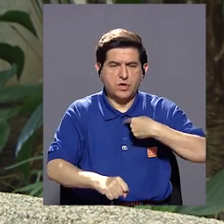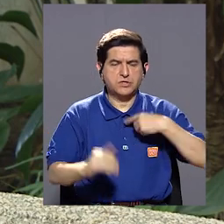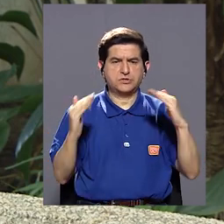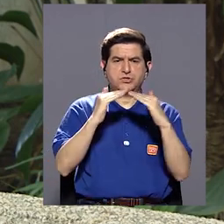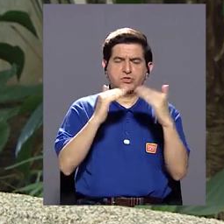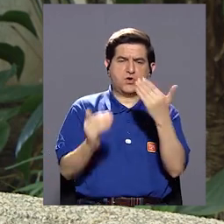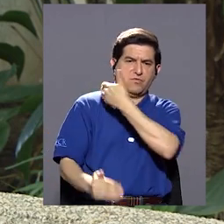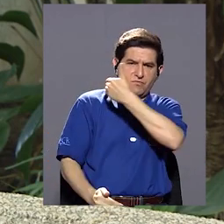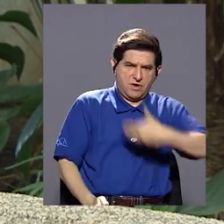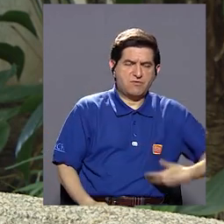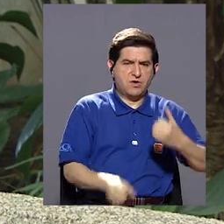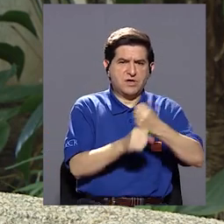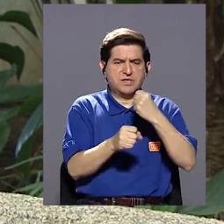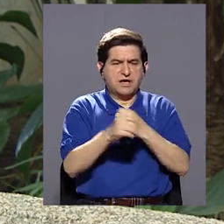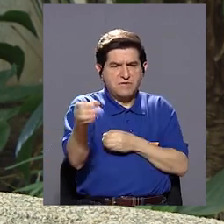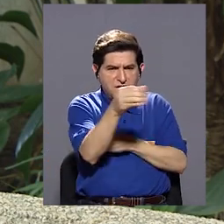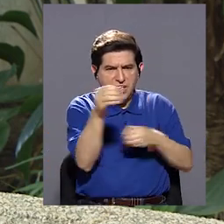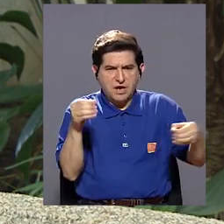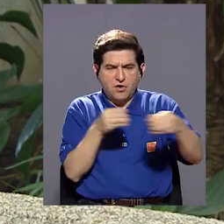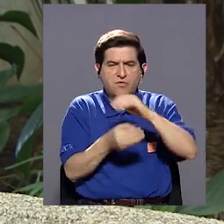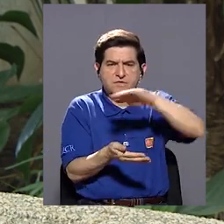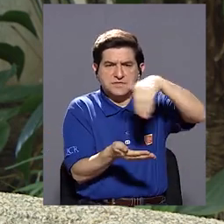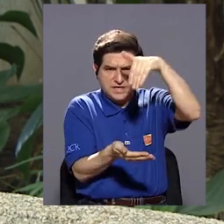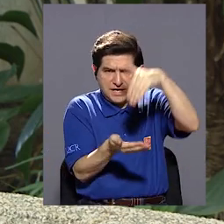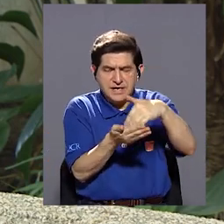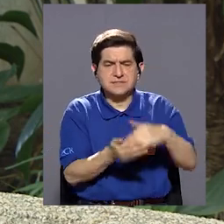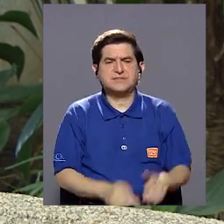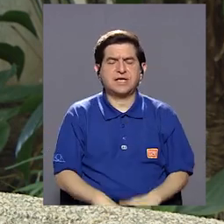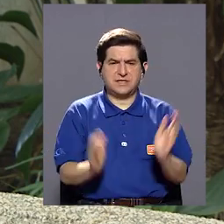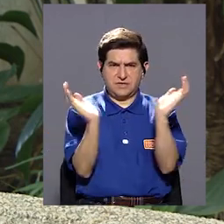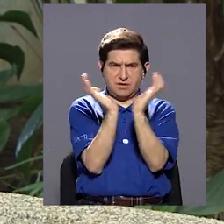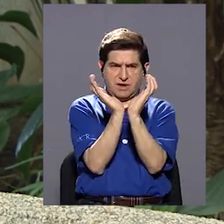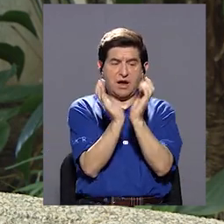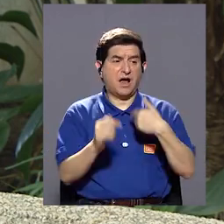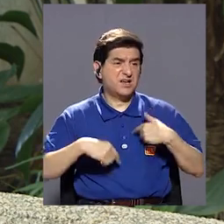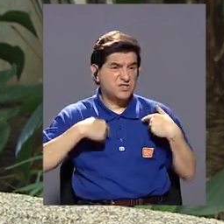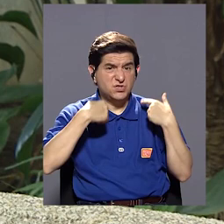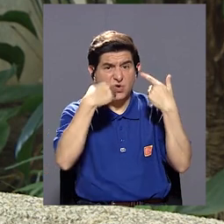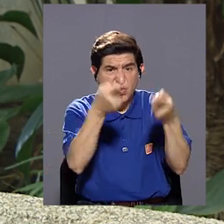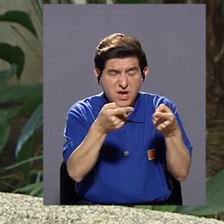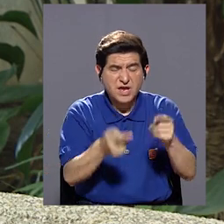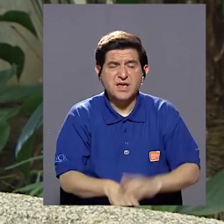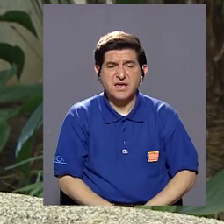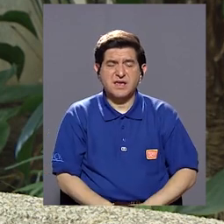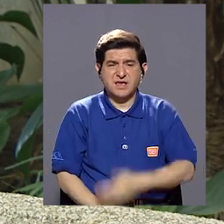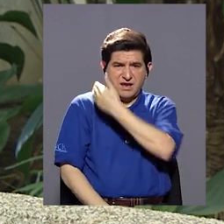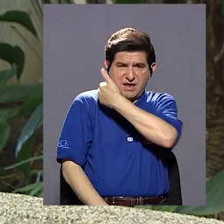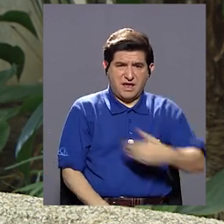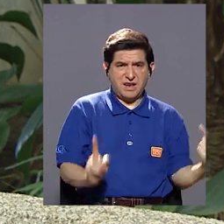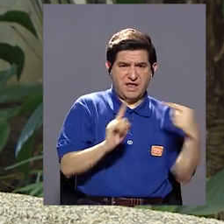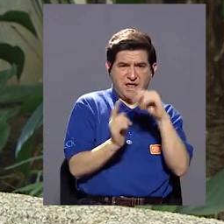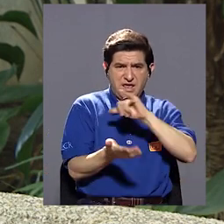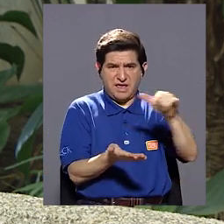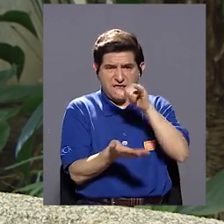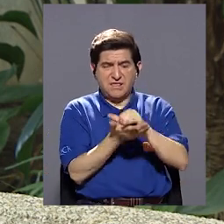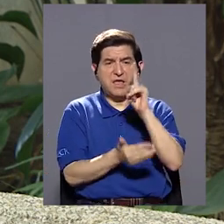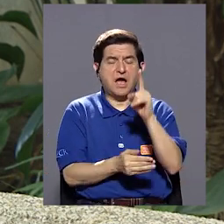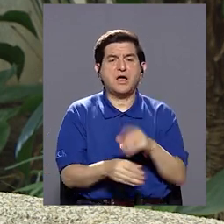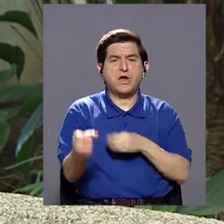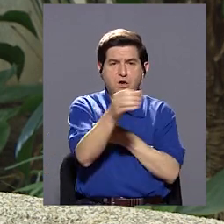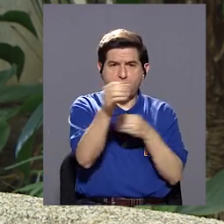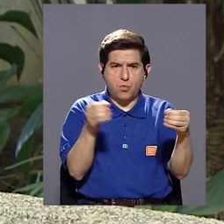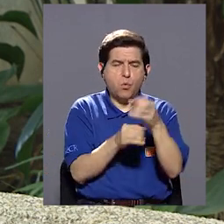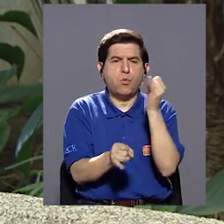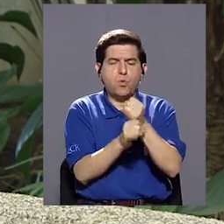disponibles. Si yo vivo en Heredia y trabajo en oficinas centrales de la Caja, por ejemplo, en vez de hacer el desplazamiento de Heredia a San José, podría ser que